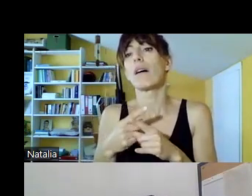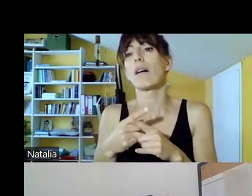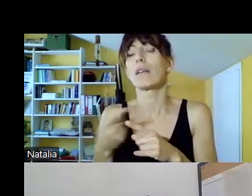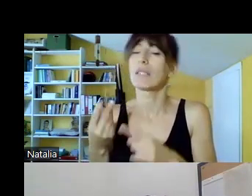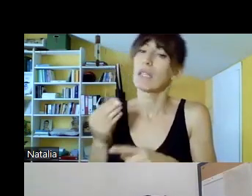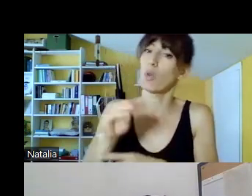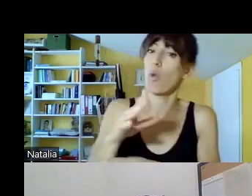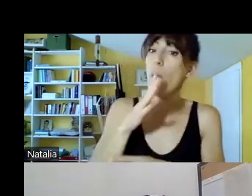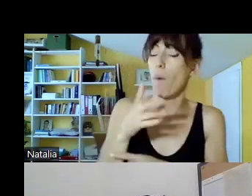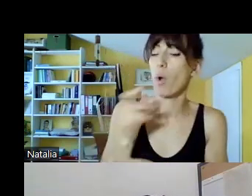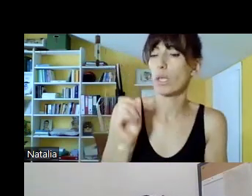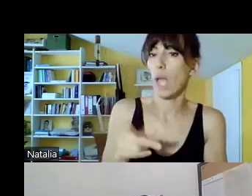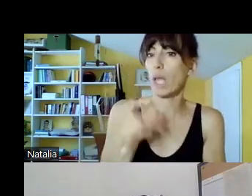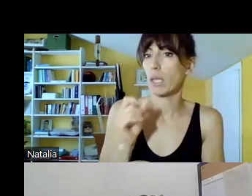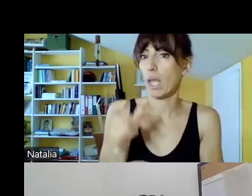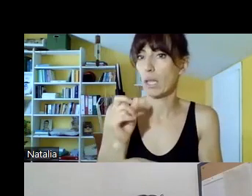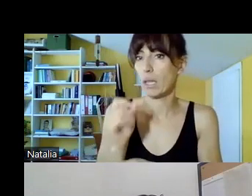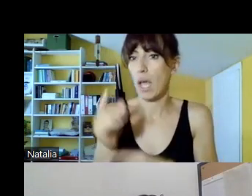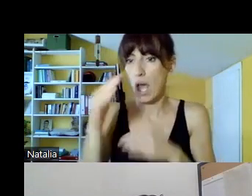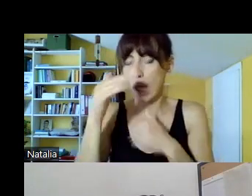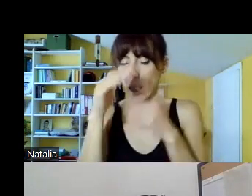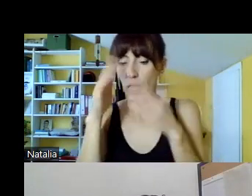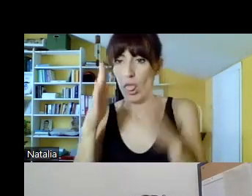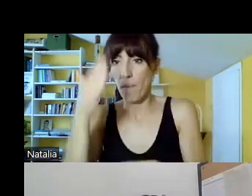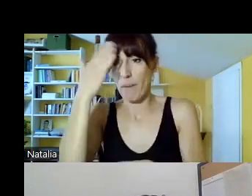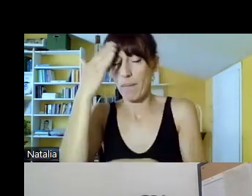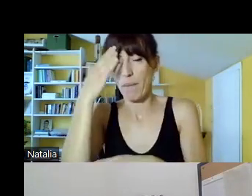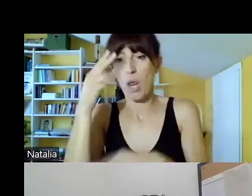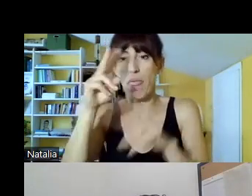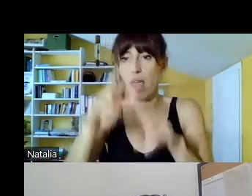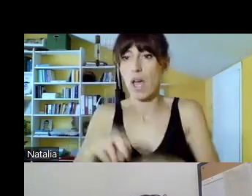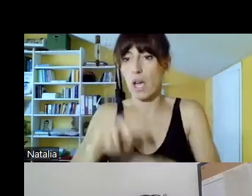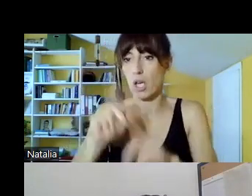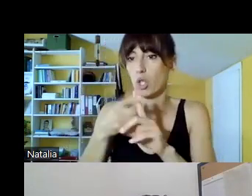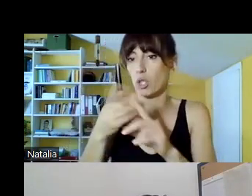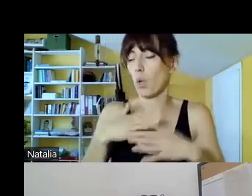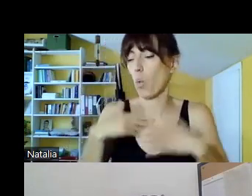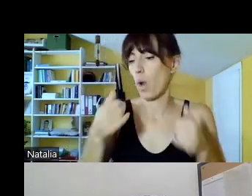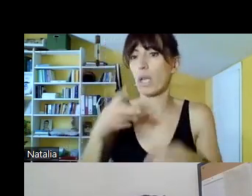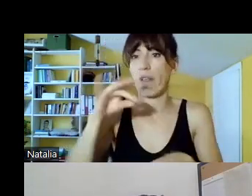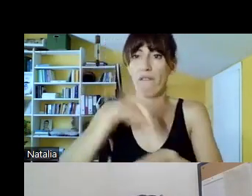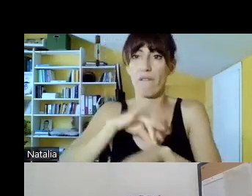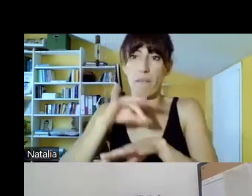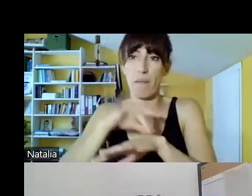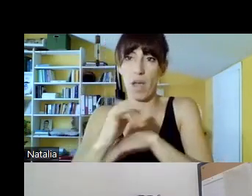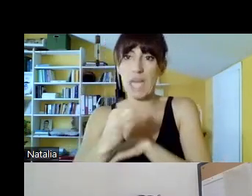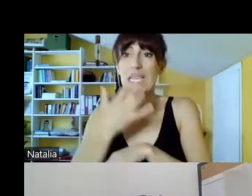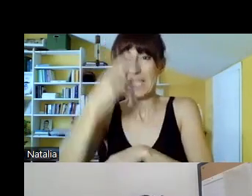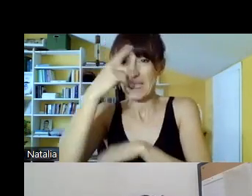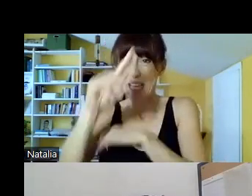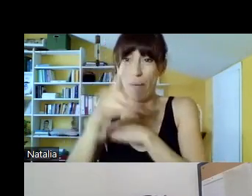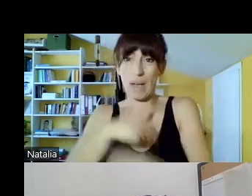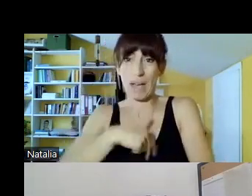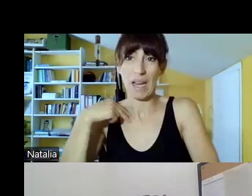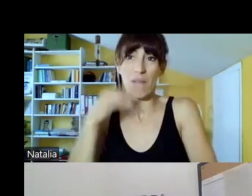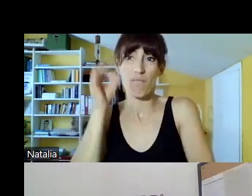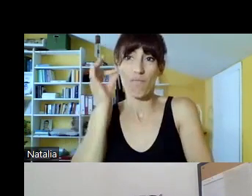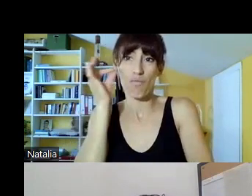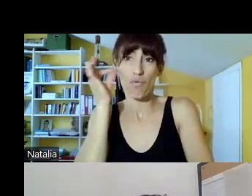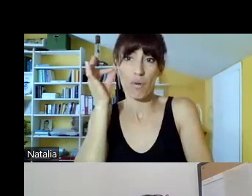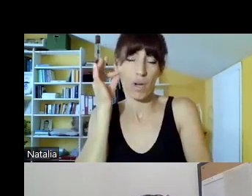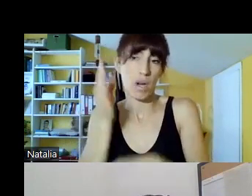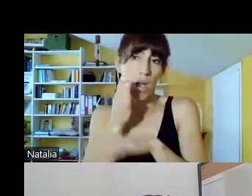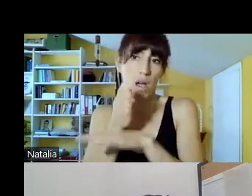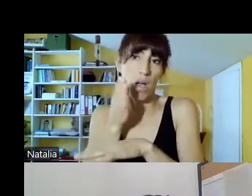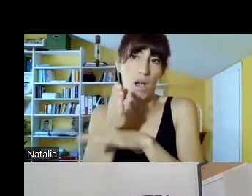a atención primaria se asocia con un mayor diagnóstico de cualquier patología y se sabe que en general las mujeres acuden